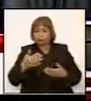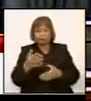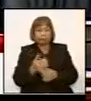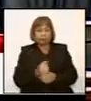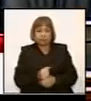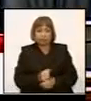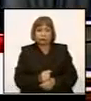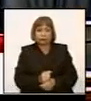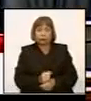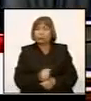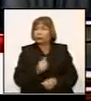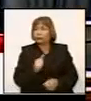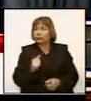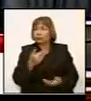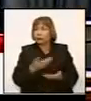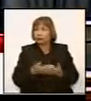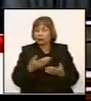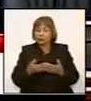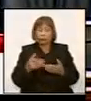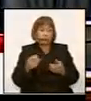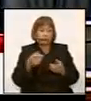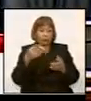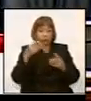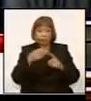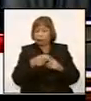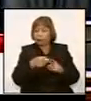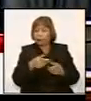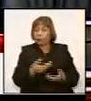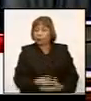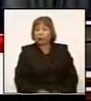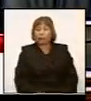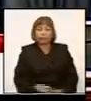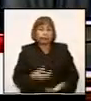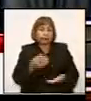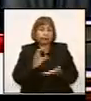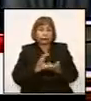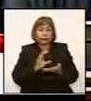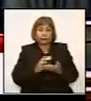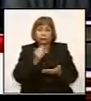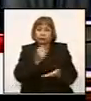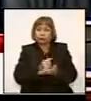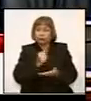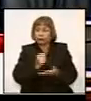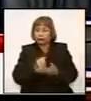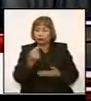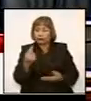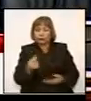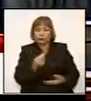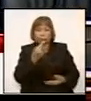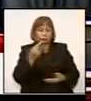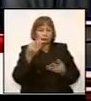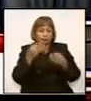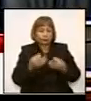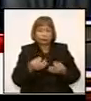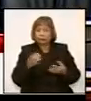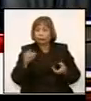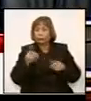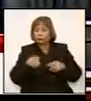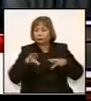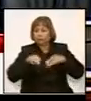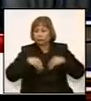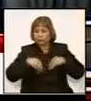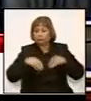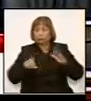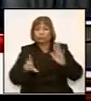acogerse a este tipo de contratos notariales. única y exclusivamente cuando se apruebe la